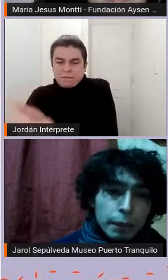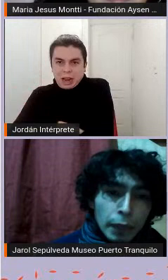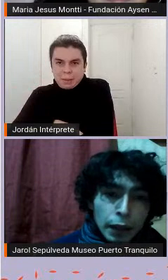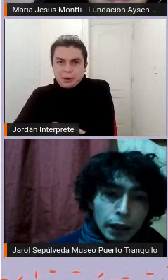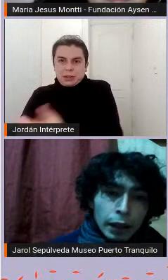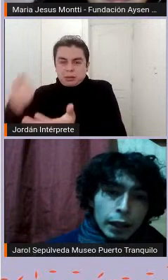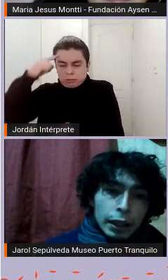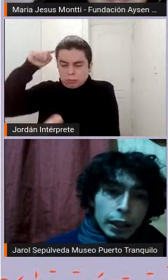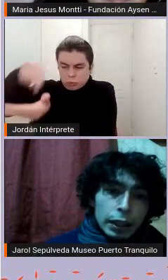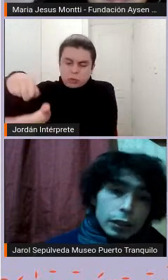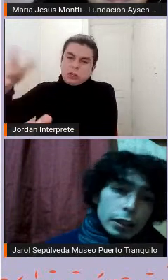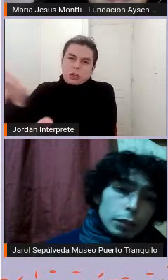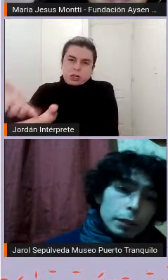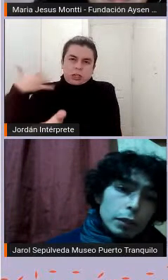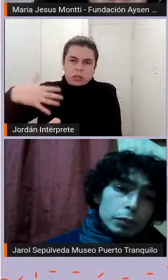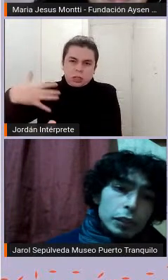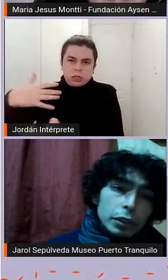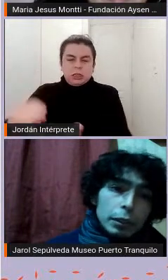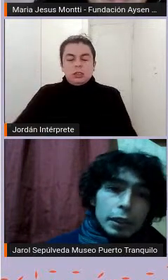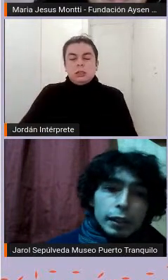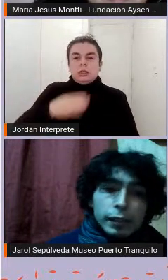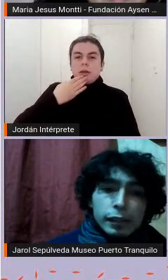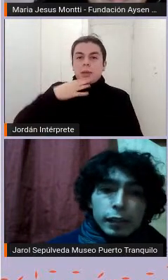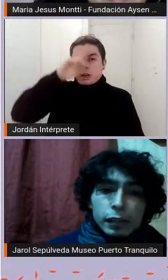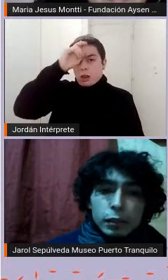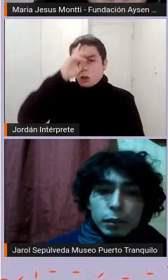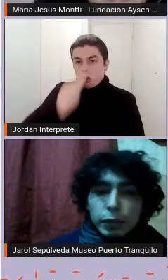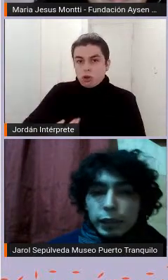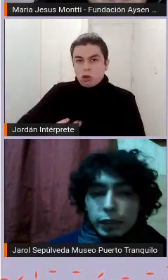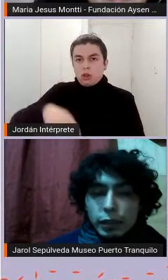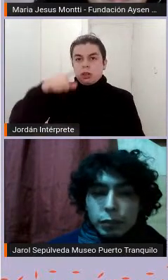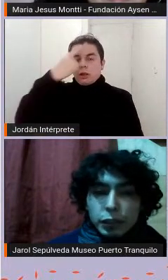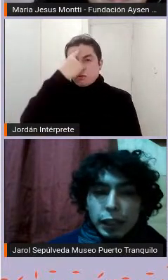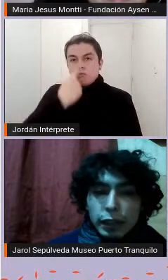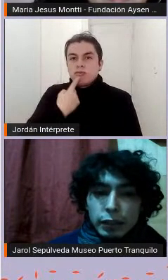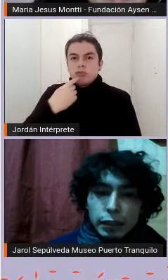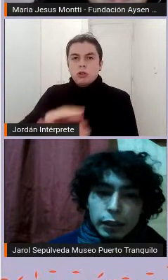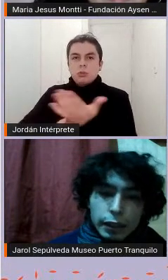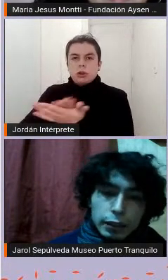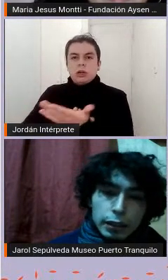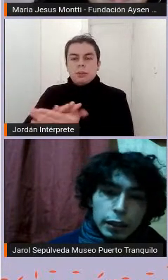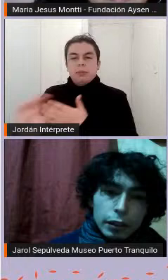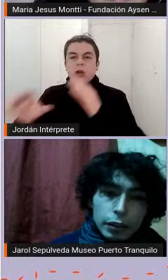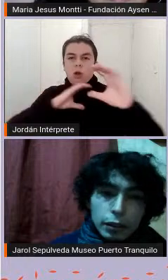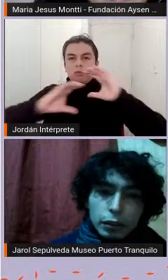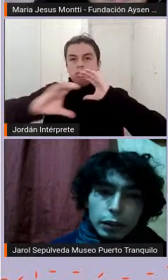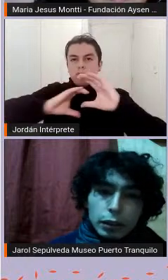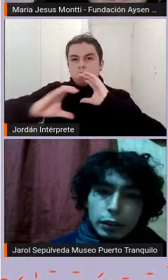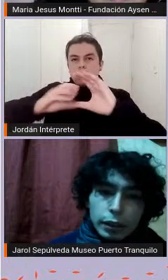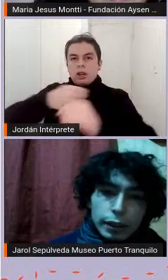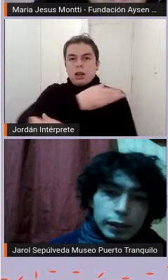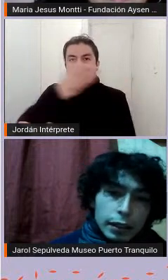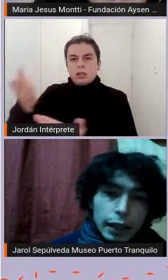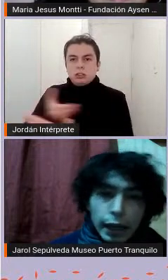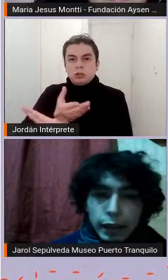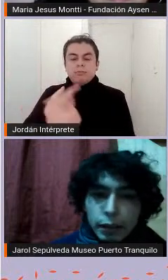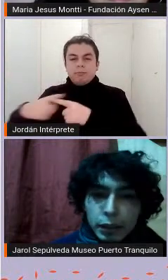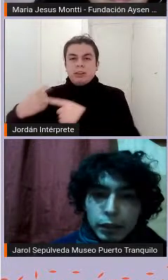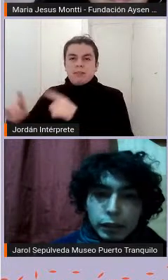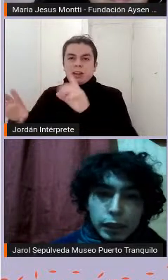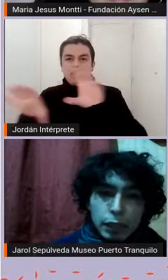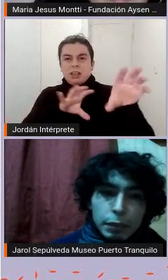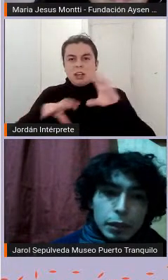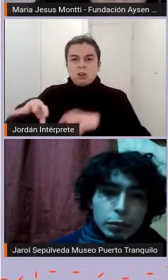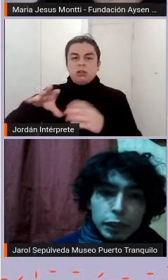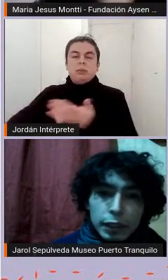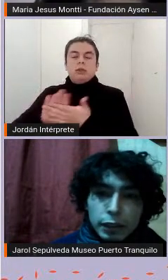comunidad. El rol que cumplen los museos también es esencial, siendo como entes comunicantes entre los distintos actores, ya sea académico,